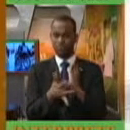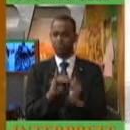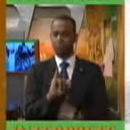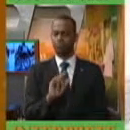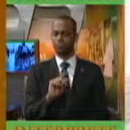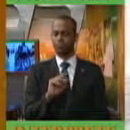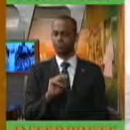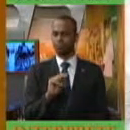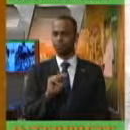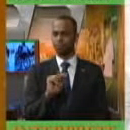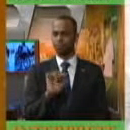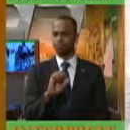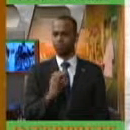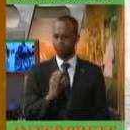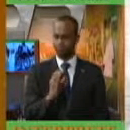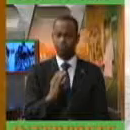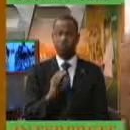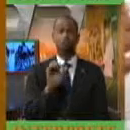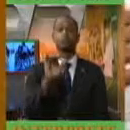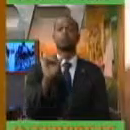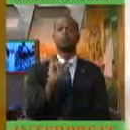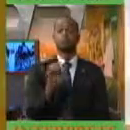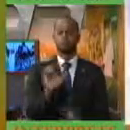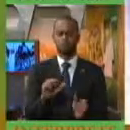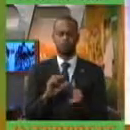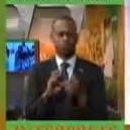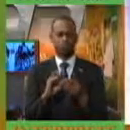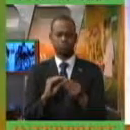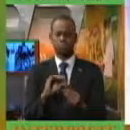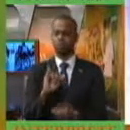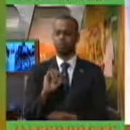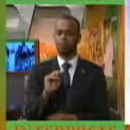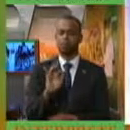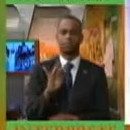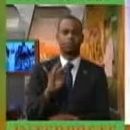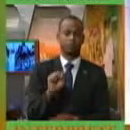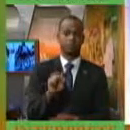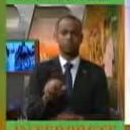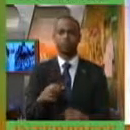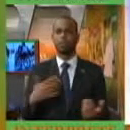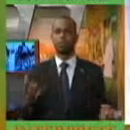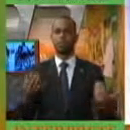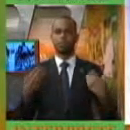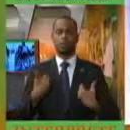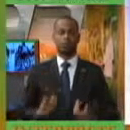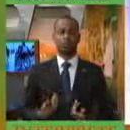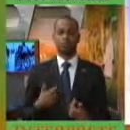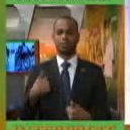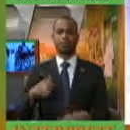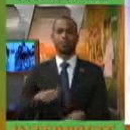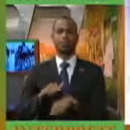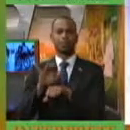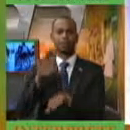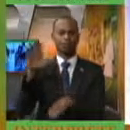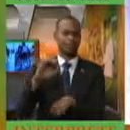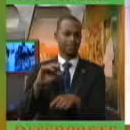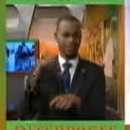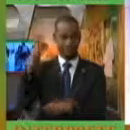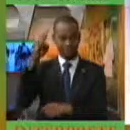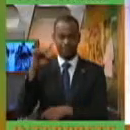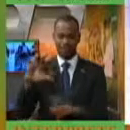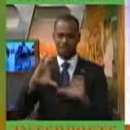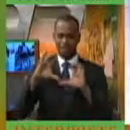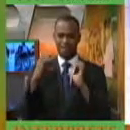también en la educación podríamos hablar también del INFA, pero también el caso mío que me envían a México a un taller, a